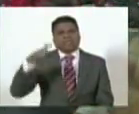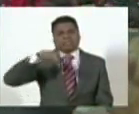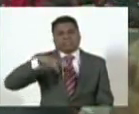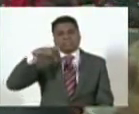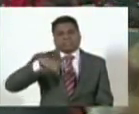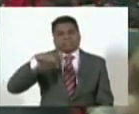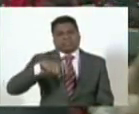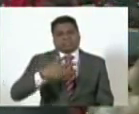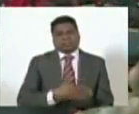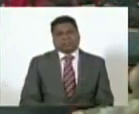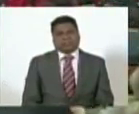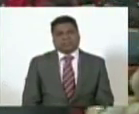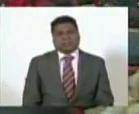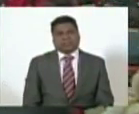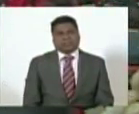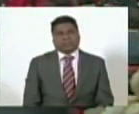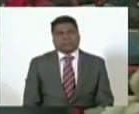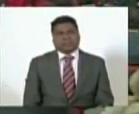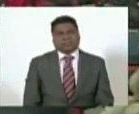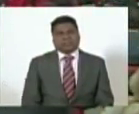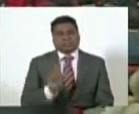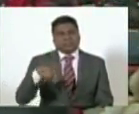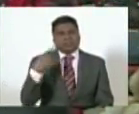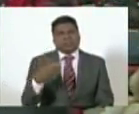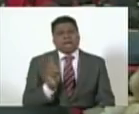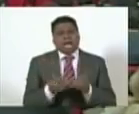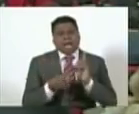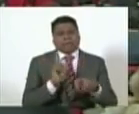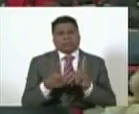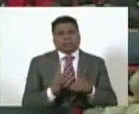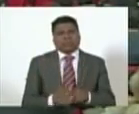Necesariamente, luego de